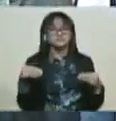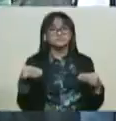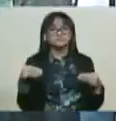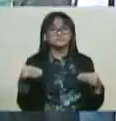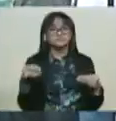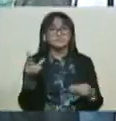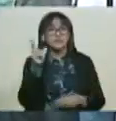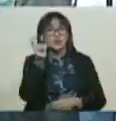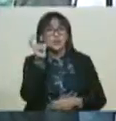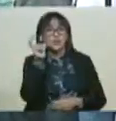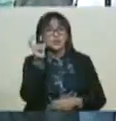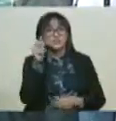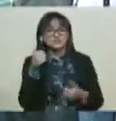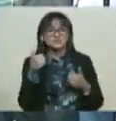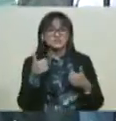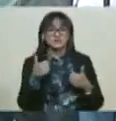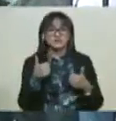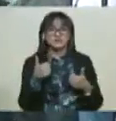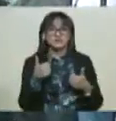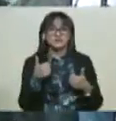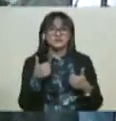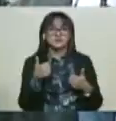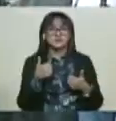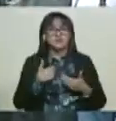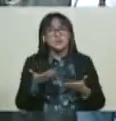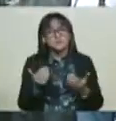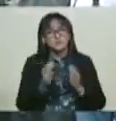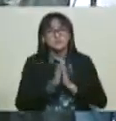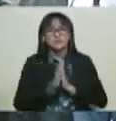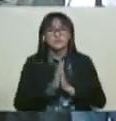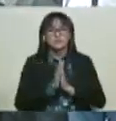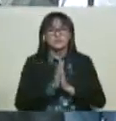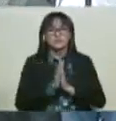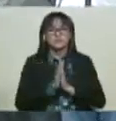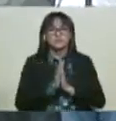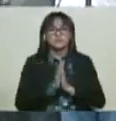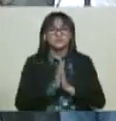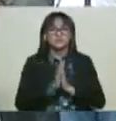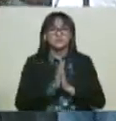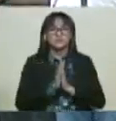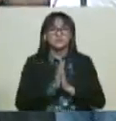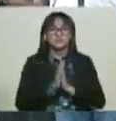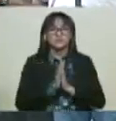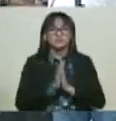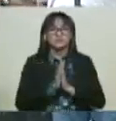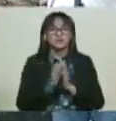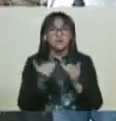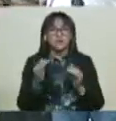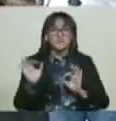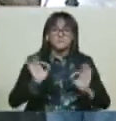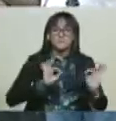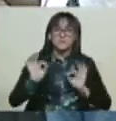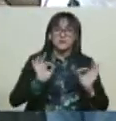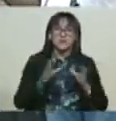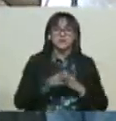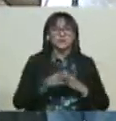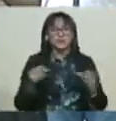escúchenme bien se los pido yo vamos a prepararnos